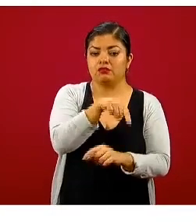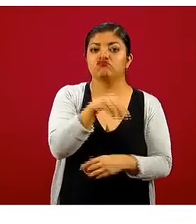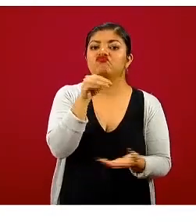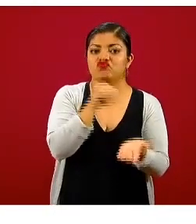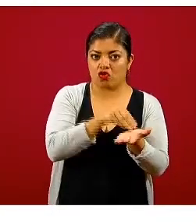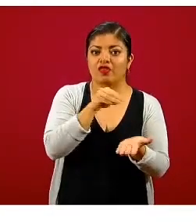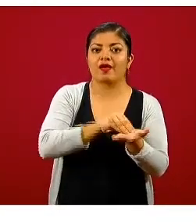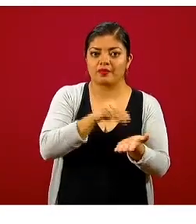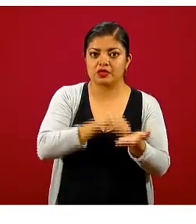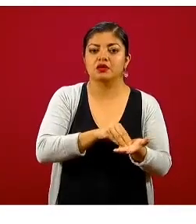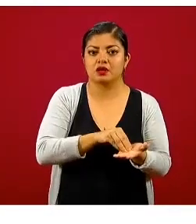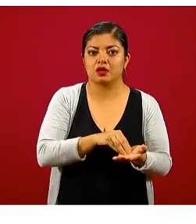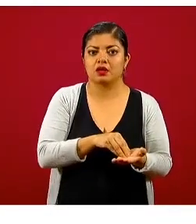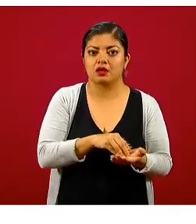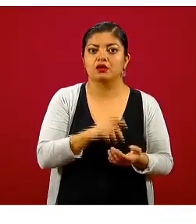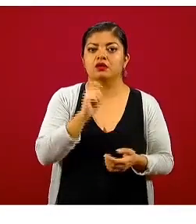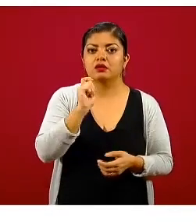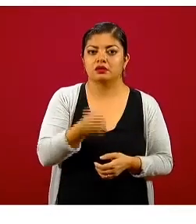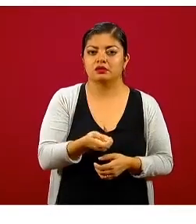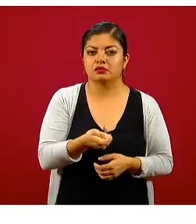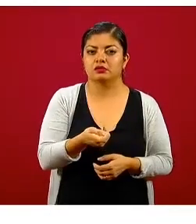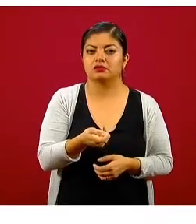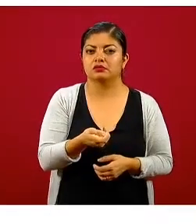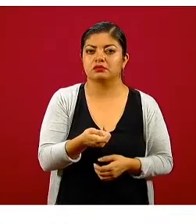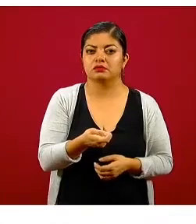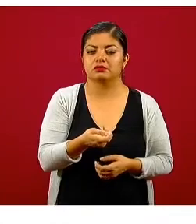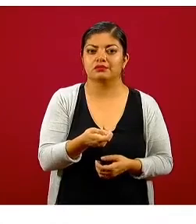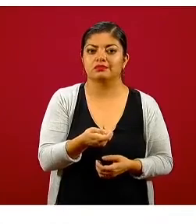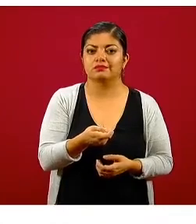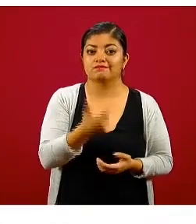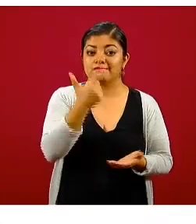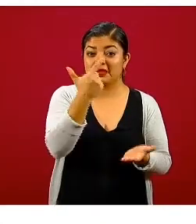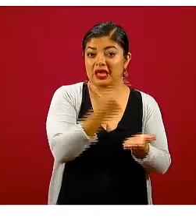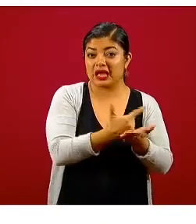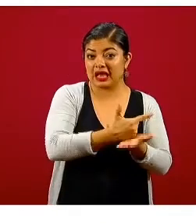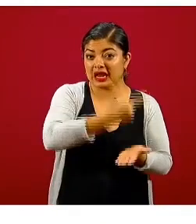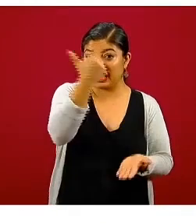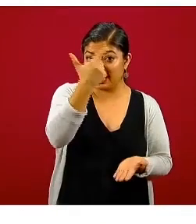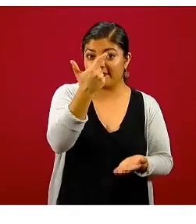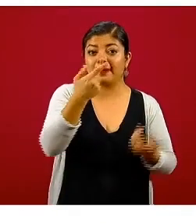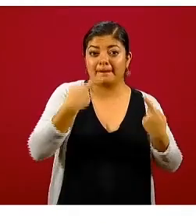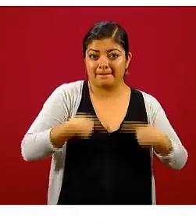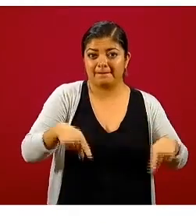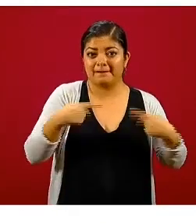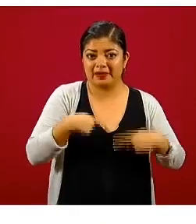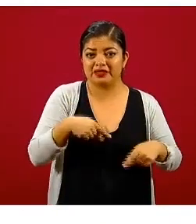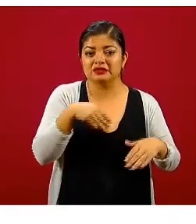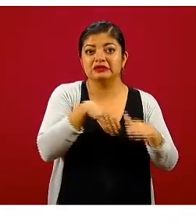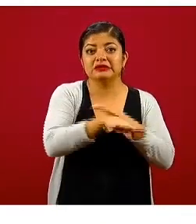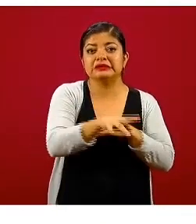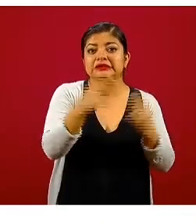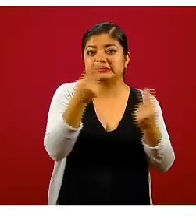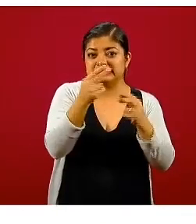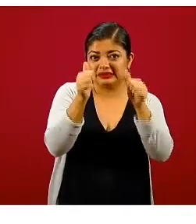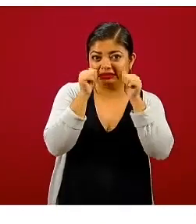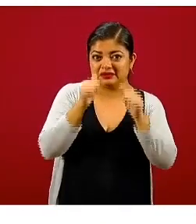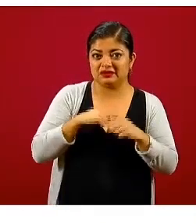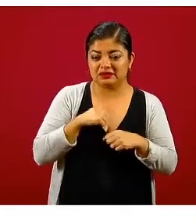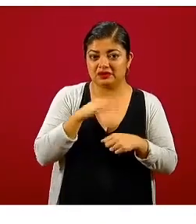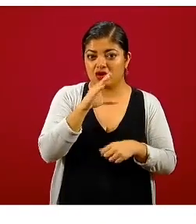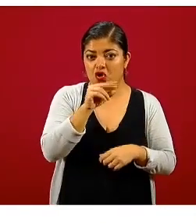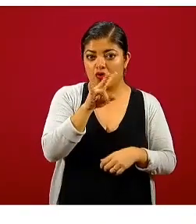todavía del el grado de gravedad de la persona que acude a demandar atención, se